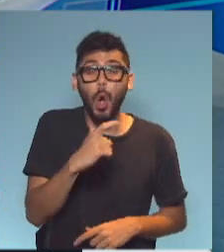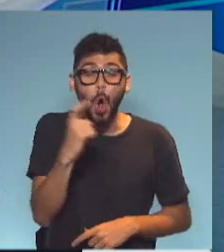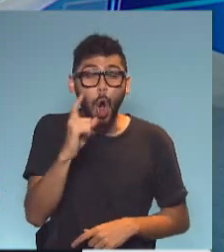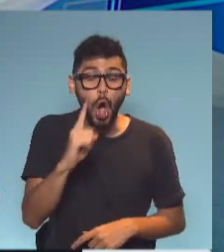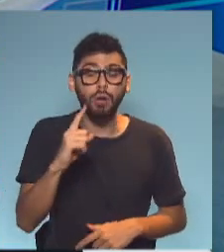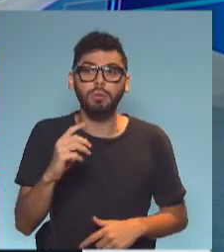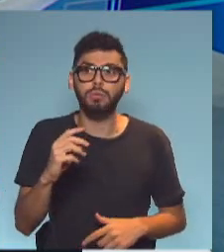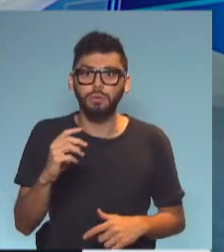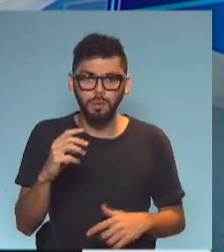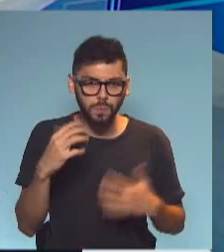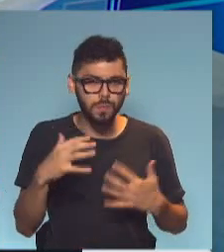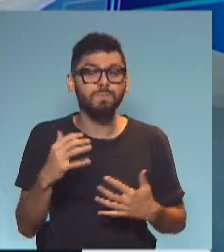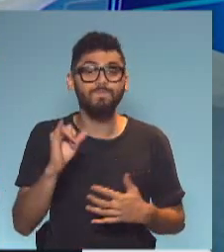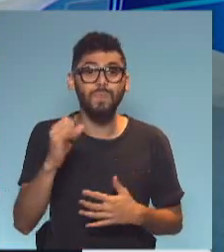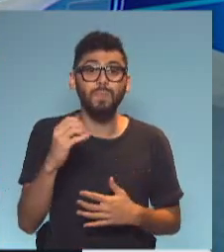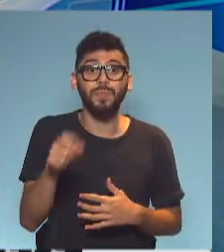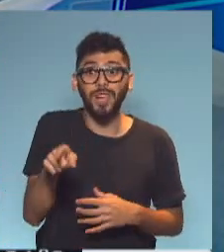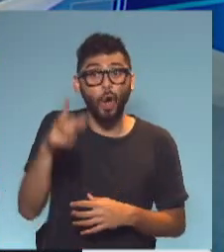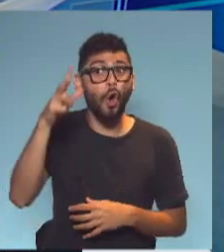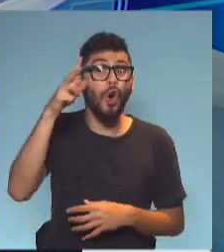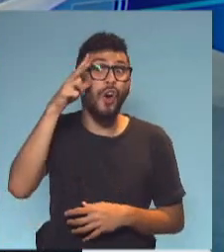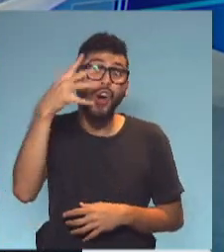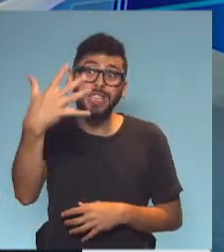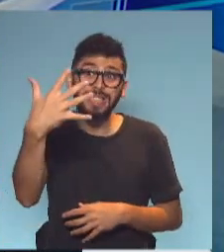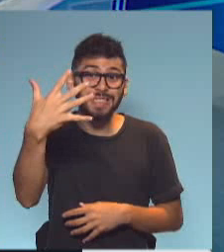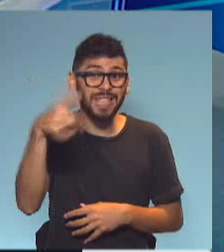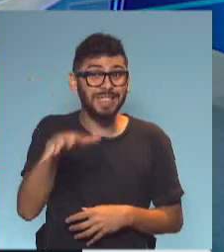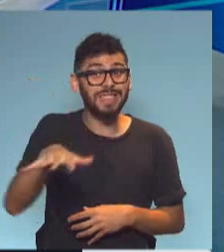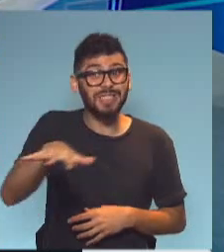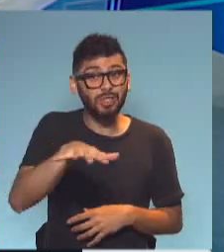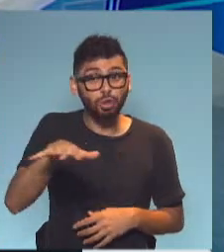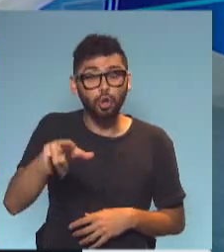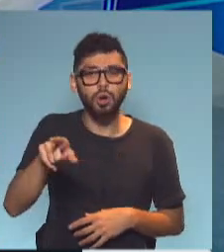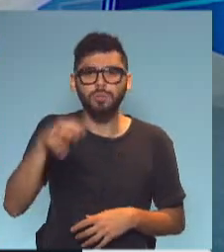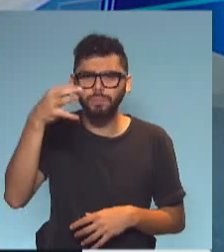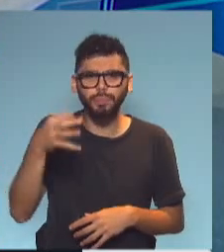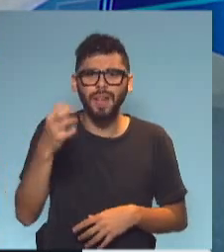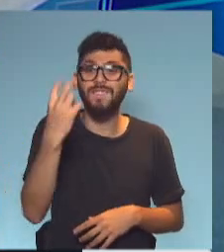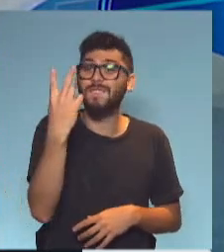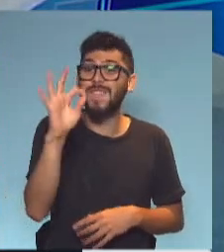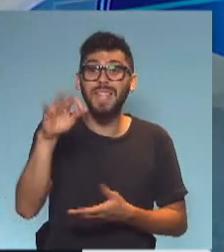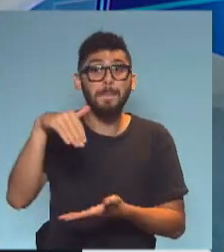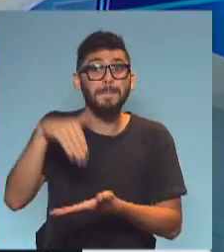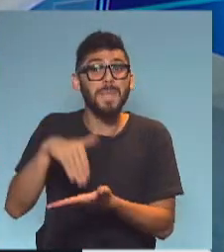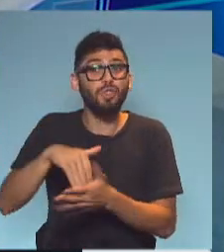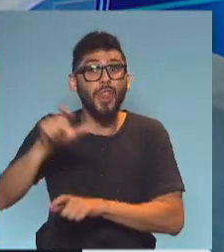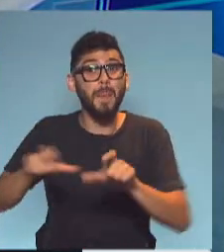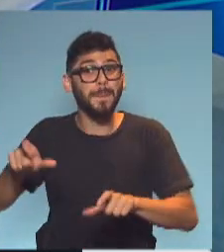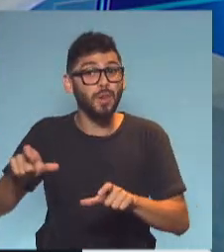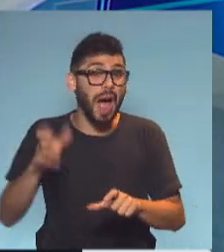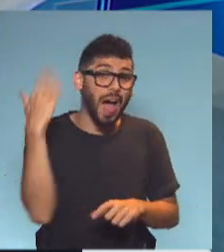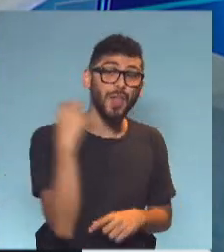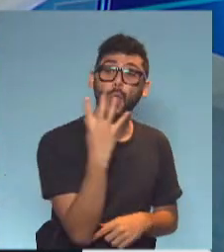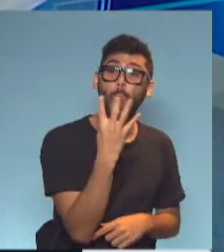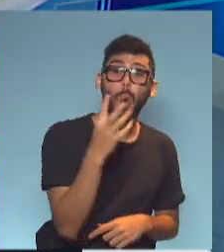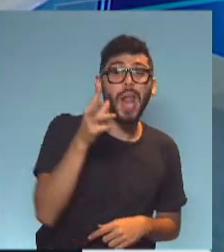incluso contienen esos 85 distritos más de 20 millones de personas, cuando los 48